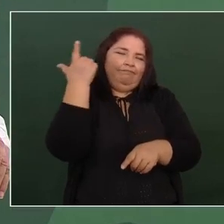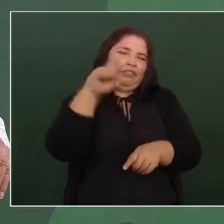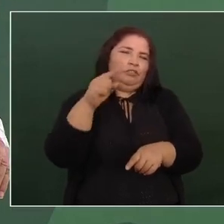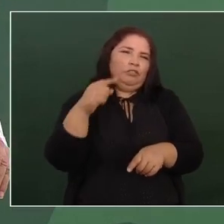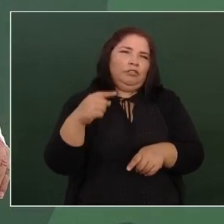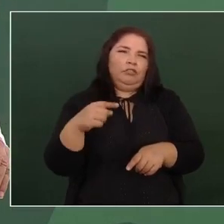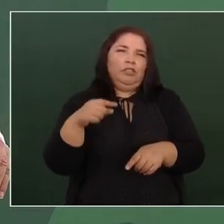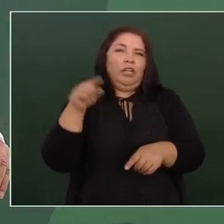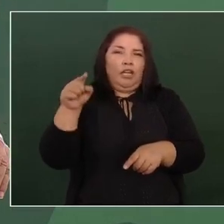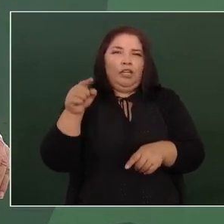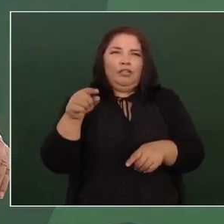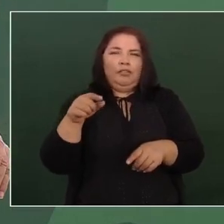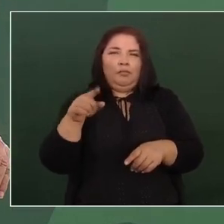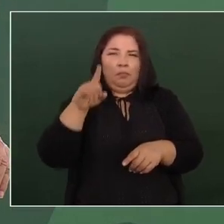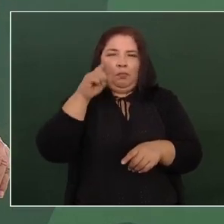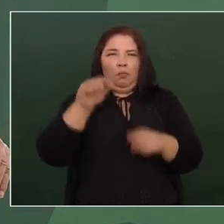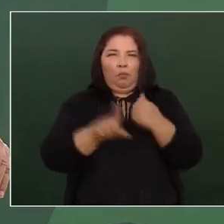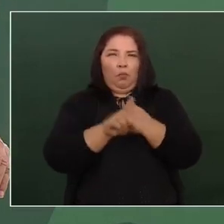tenía mal un ojo.